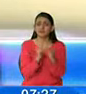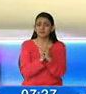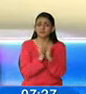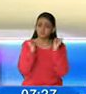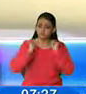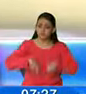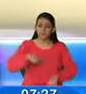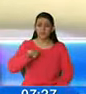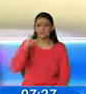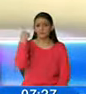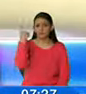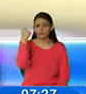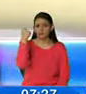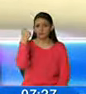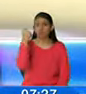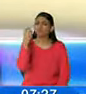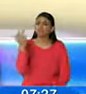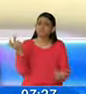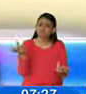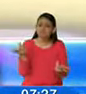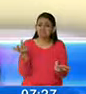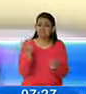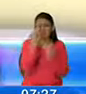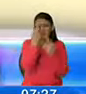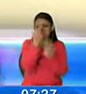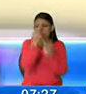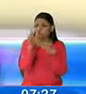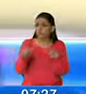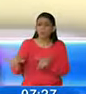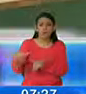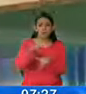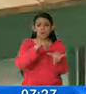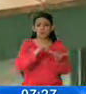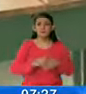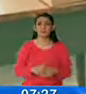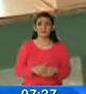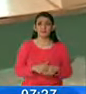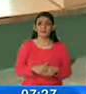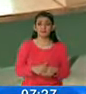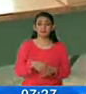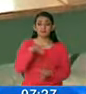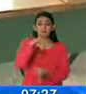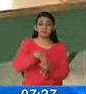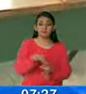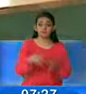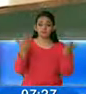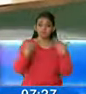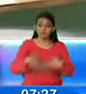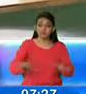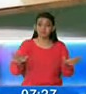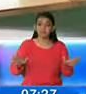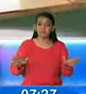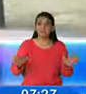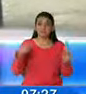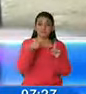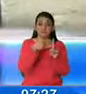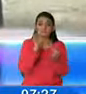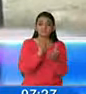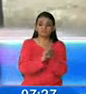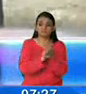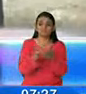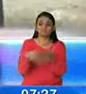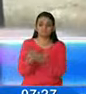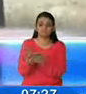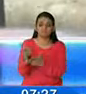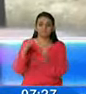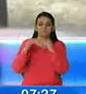podamos ejercer nuestros derechos de una manera como lo hacen todas las personas. Una vez cumplido el deber cívico, él y su esposa retornaron